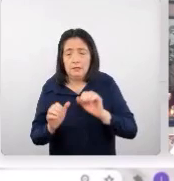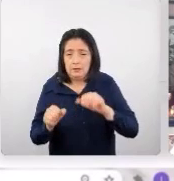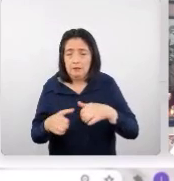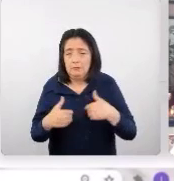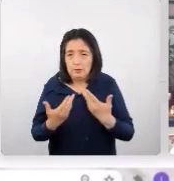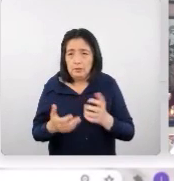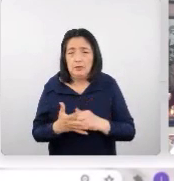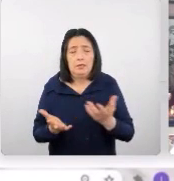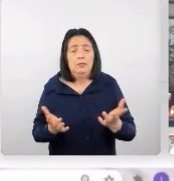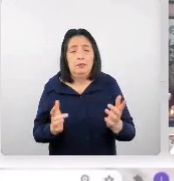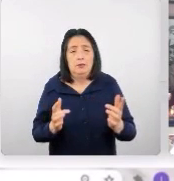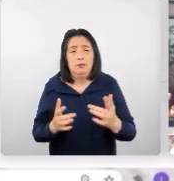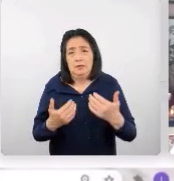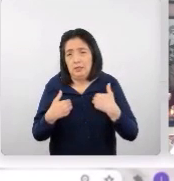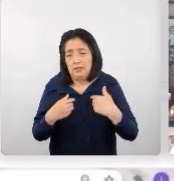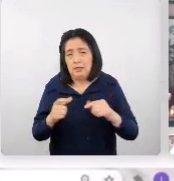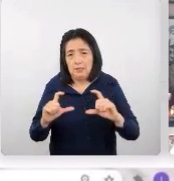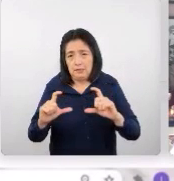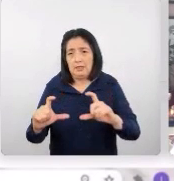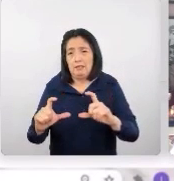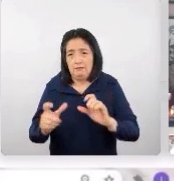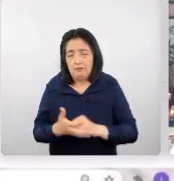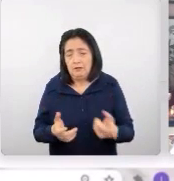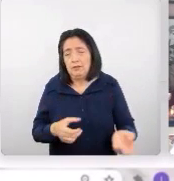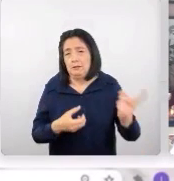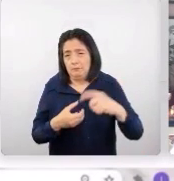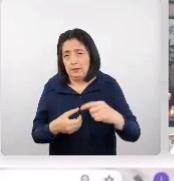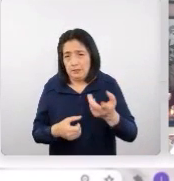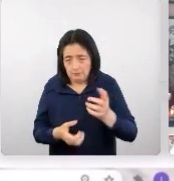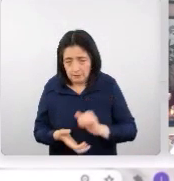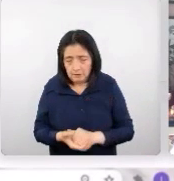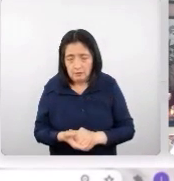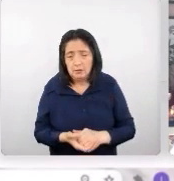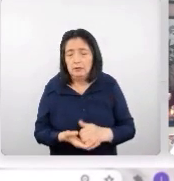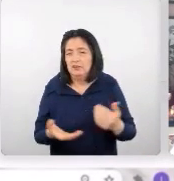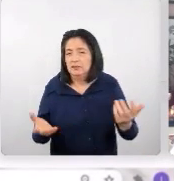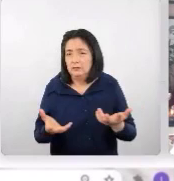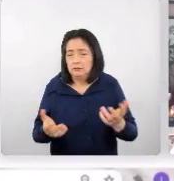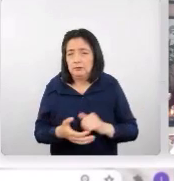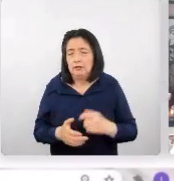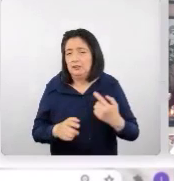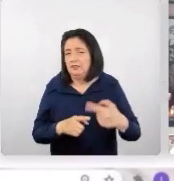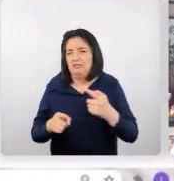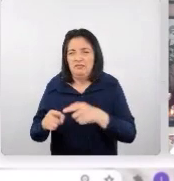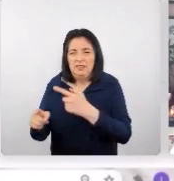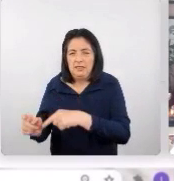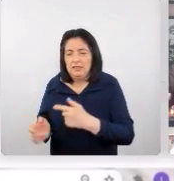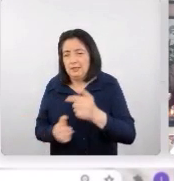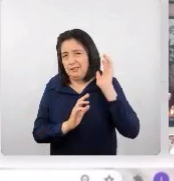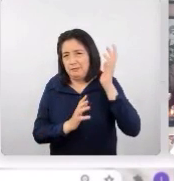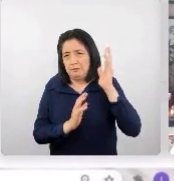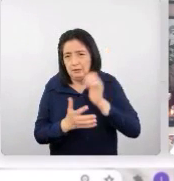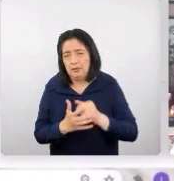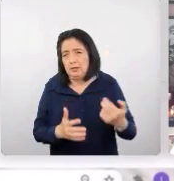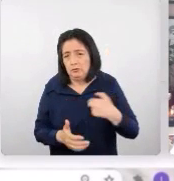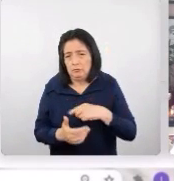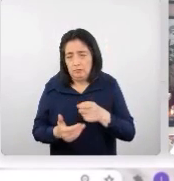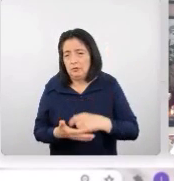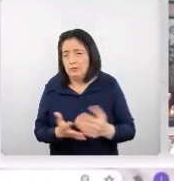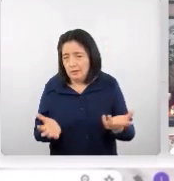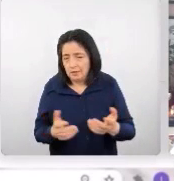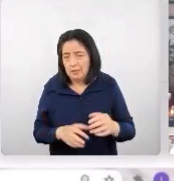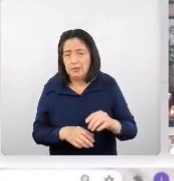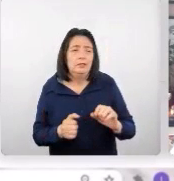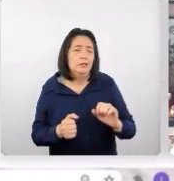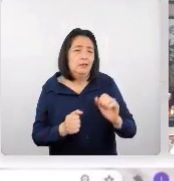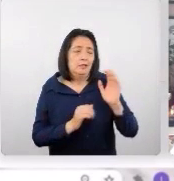o contar con este certificado de participación en las diferentes capacitaciones que hemos dado de la Expo Dubai. En